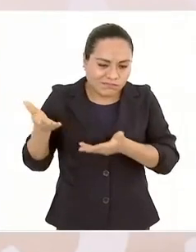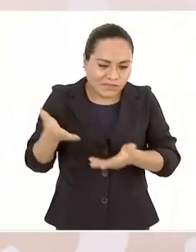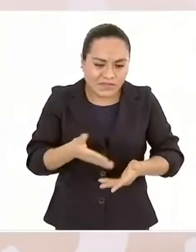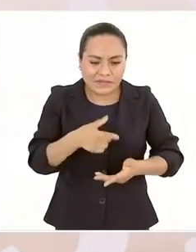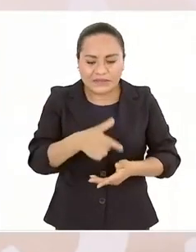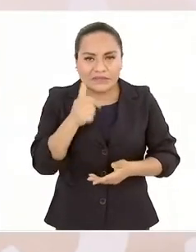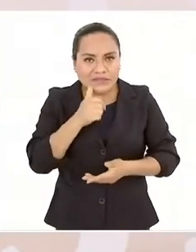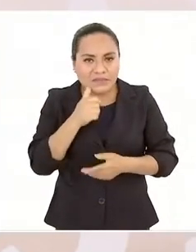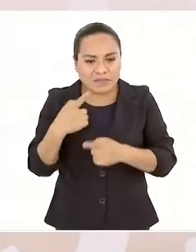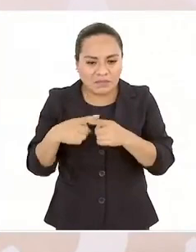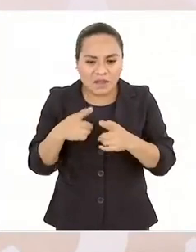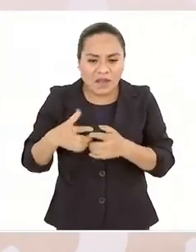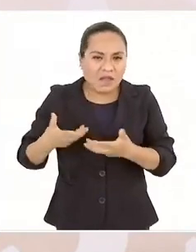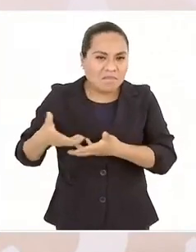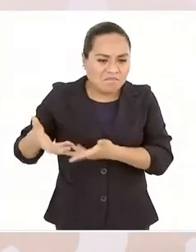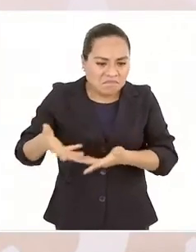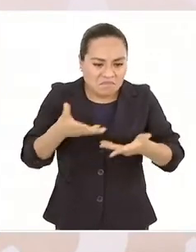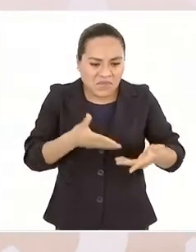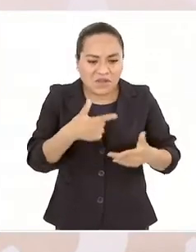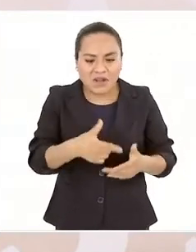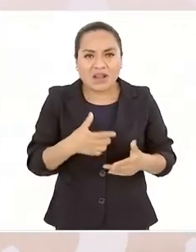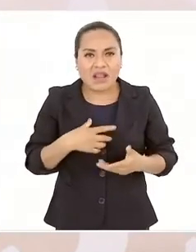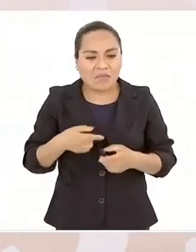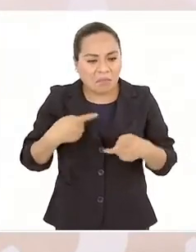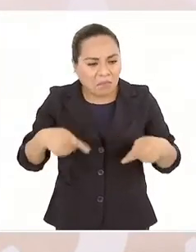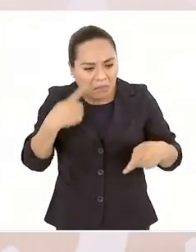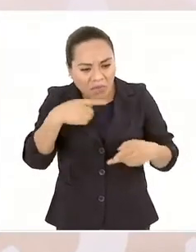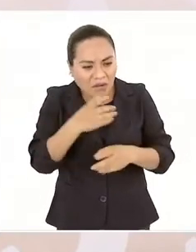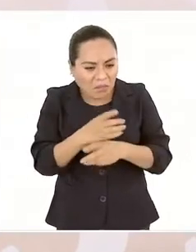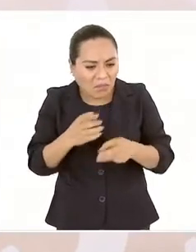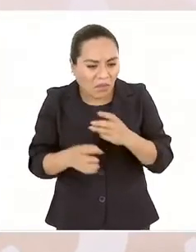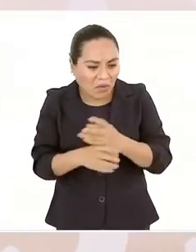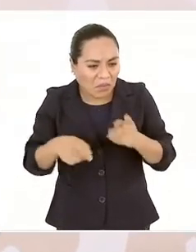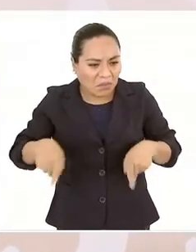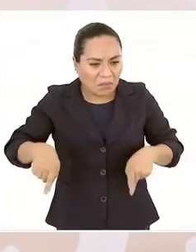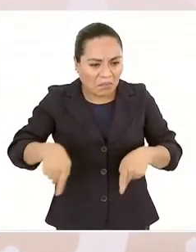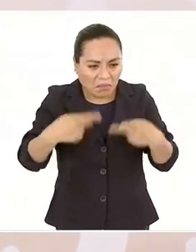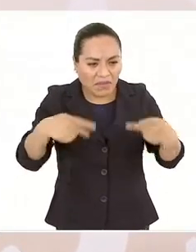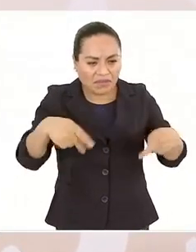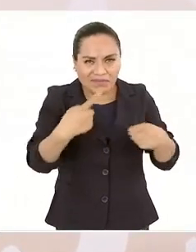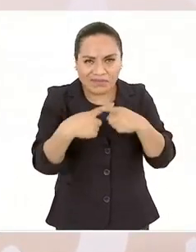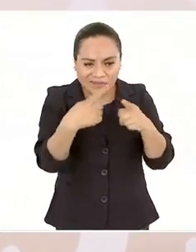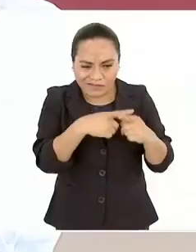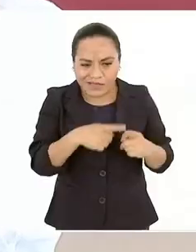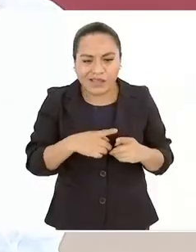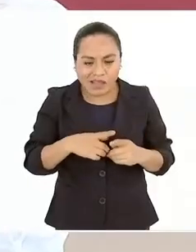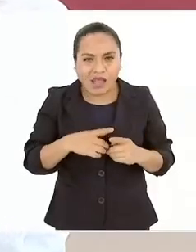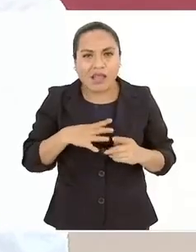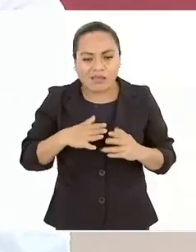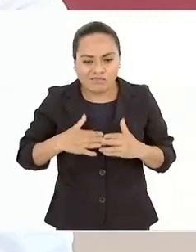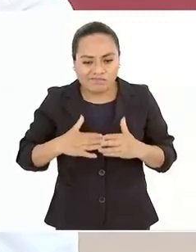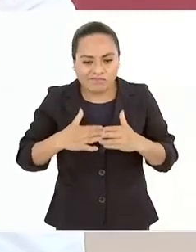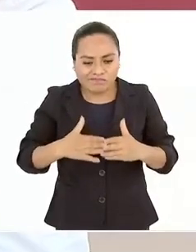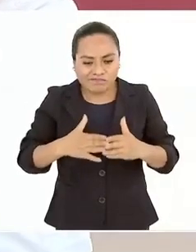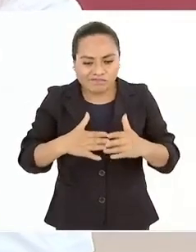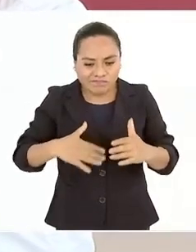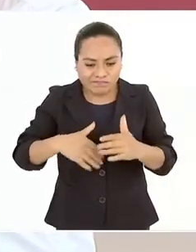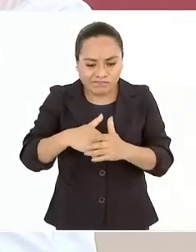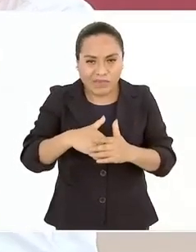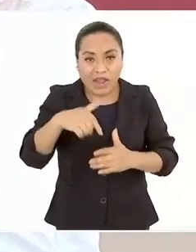se hacía a través del puerto de Veracruz. Los puertos del